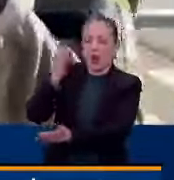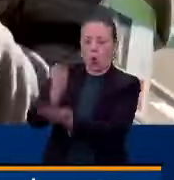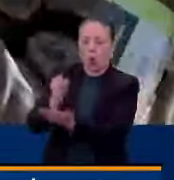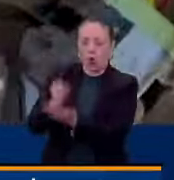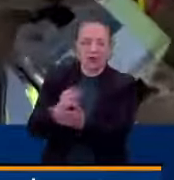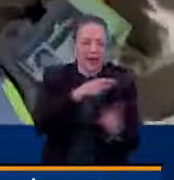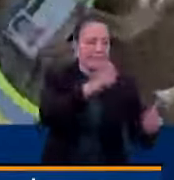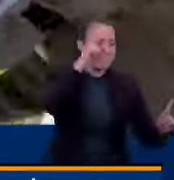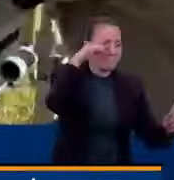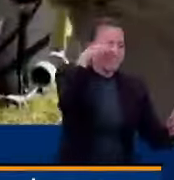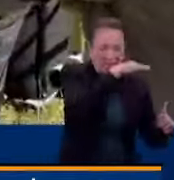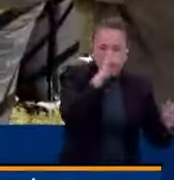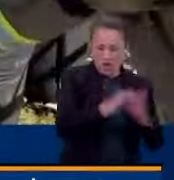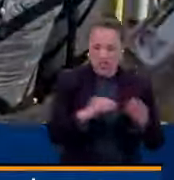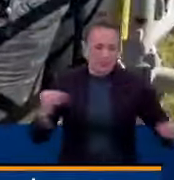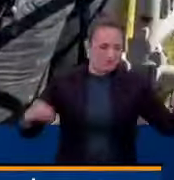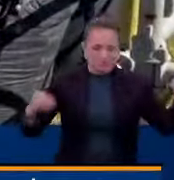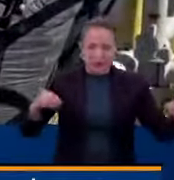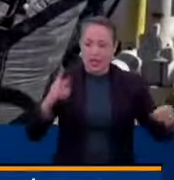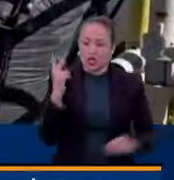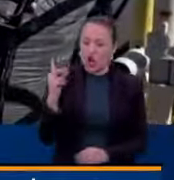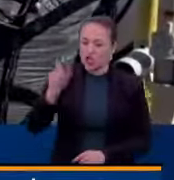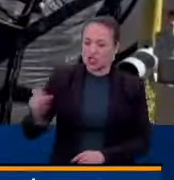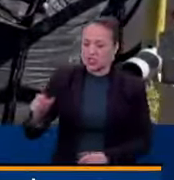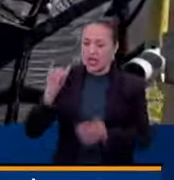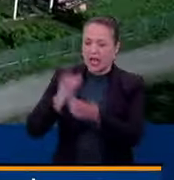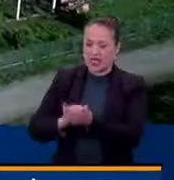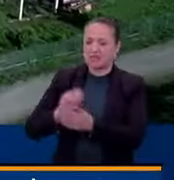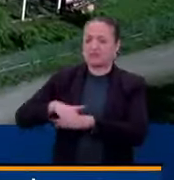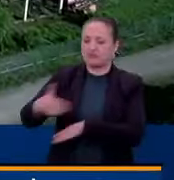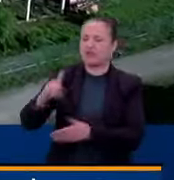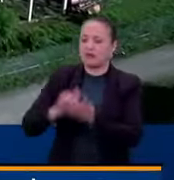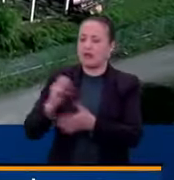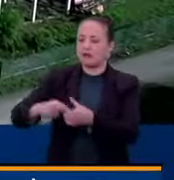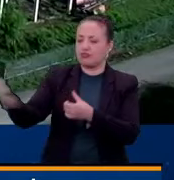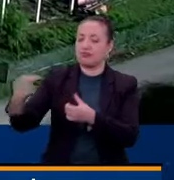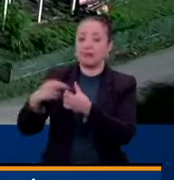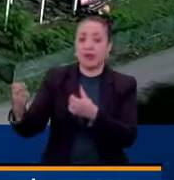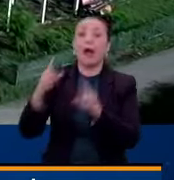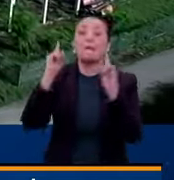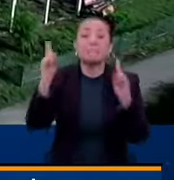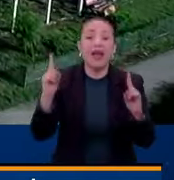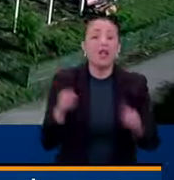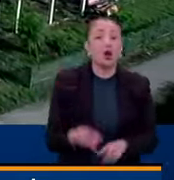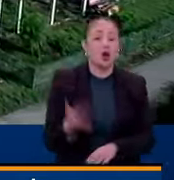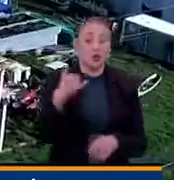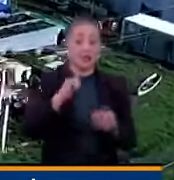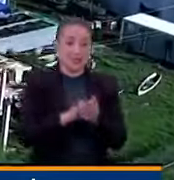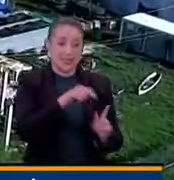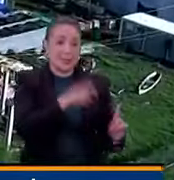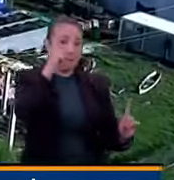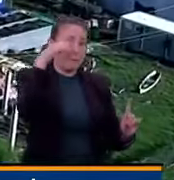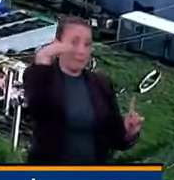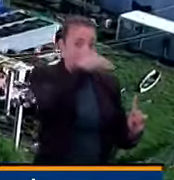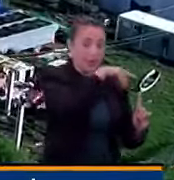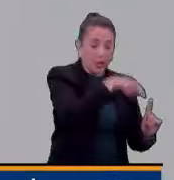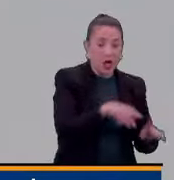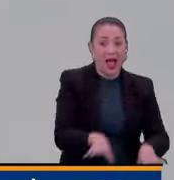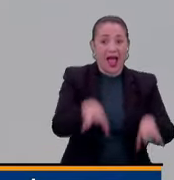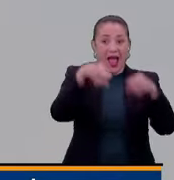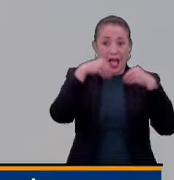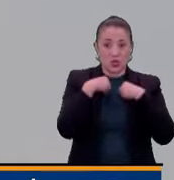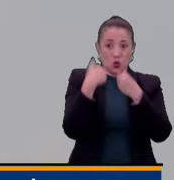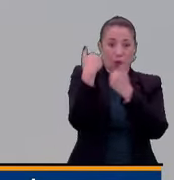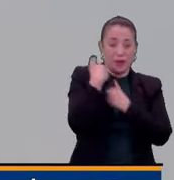en la renuncia de dos de sus miembros, sí destaca que esos roces, desde que el presidente Gustavo Petro asumió la